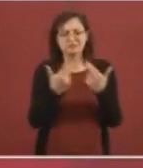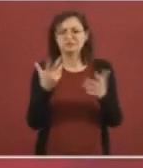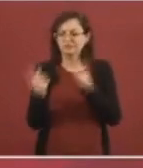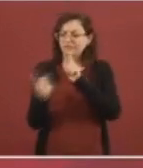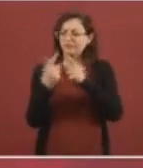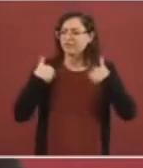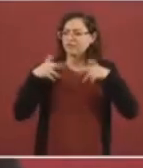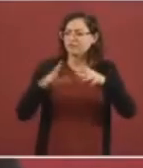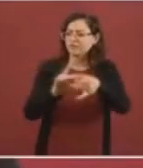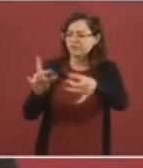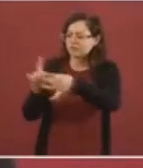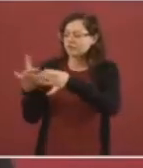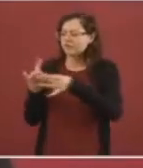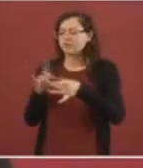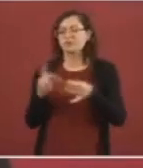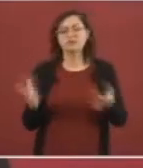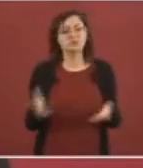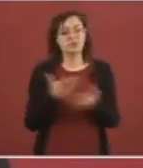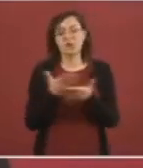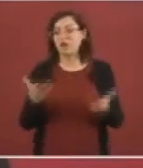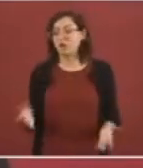expliqué. Digo, vamos a otra